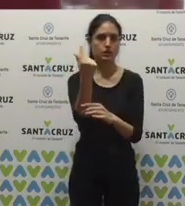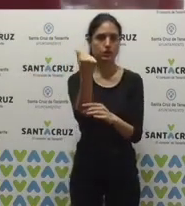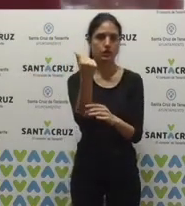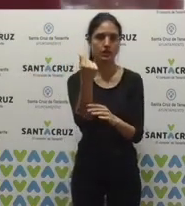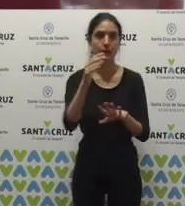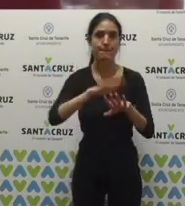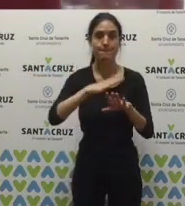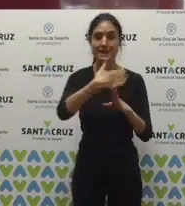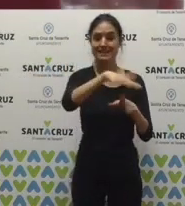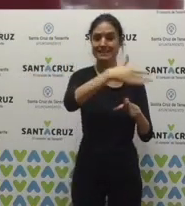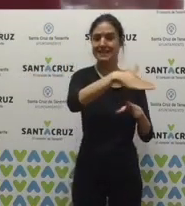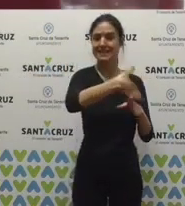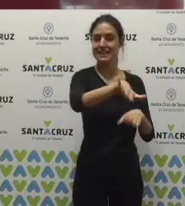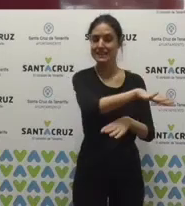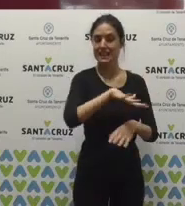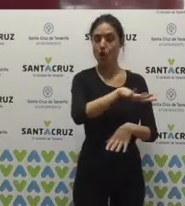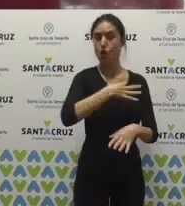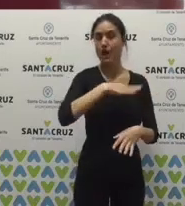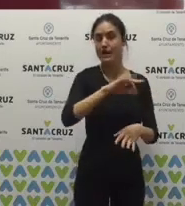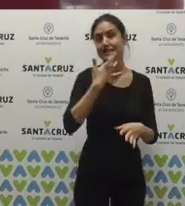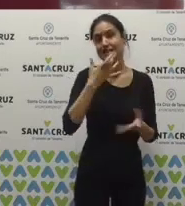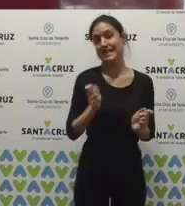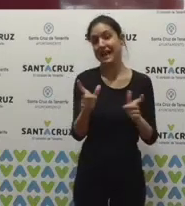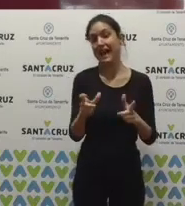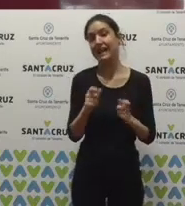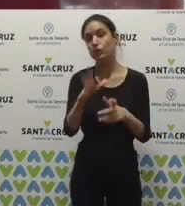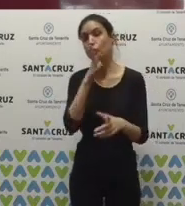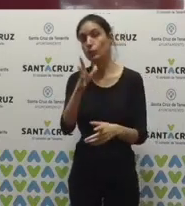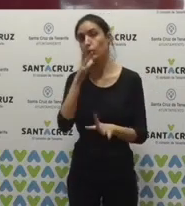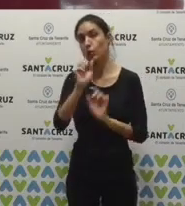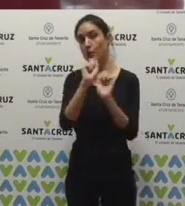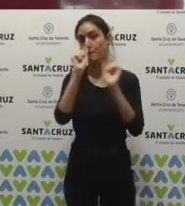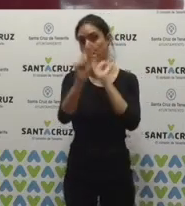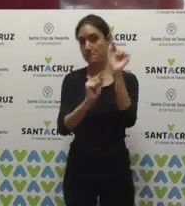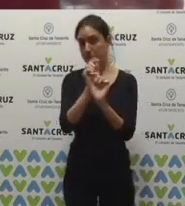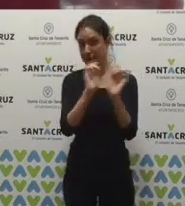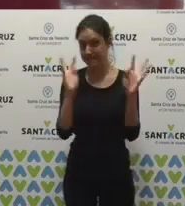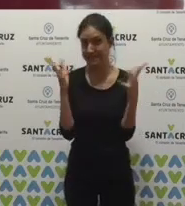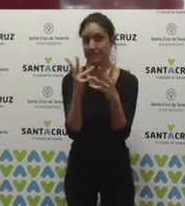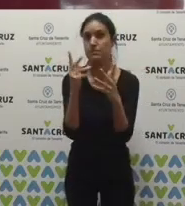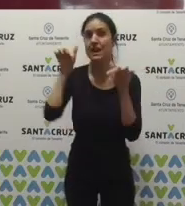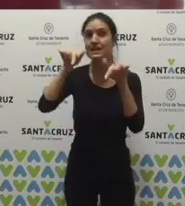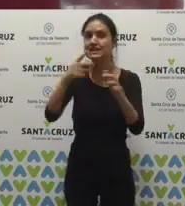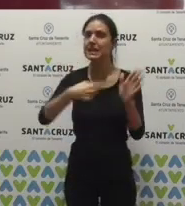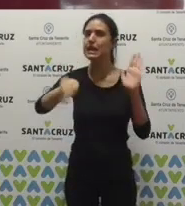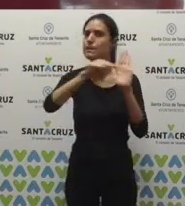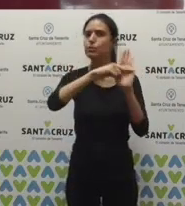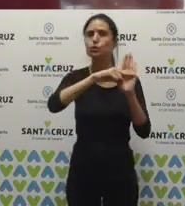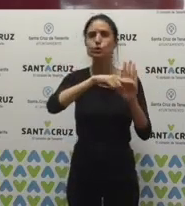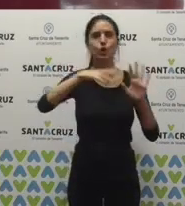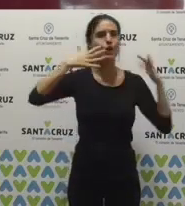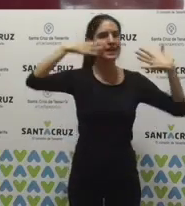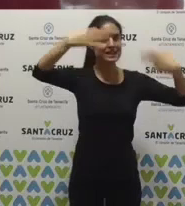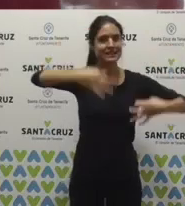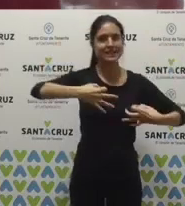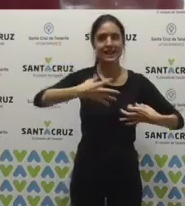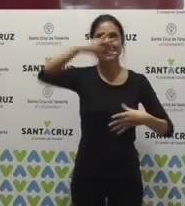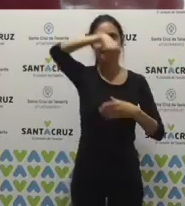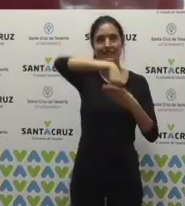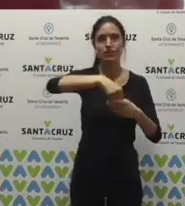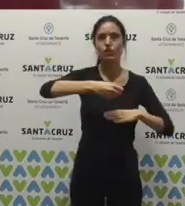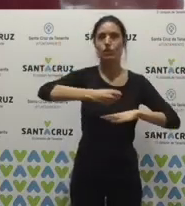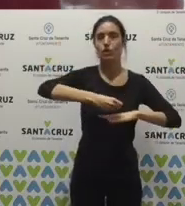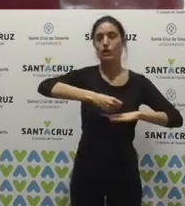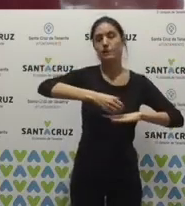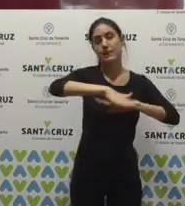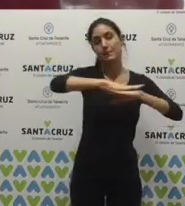locales para los gastos derivados de la pandemia y planes de reconstrucción este punto es el texto literal contenido del documento de pilares locales para la reactivación económica